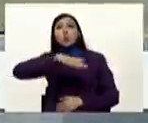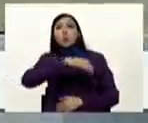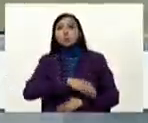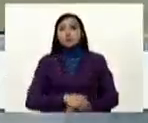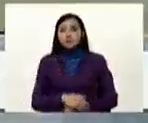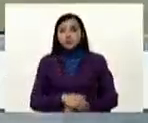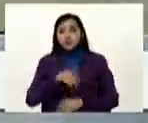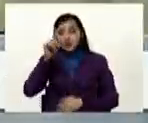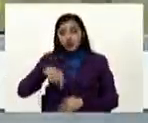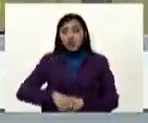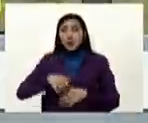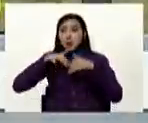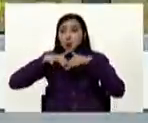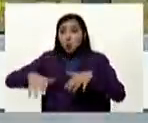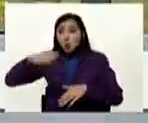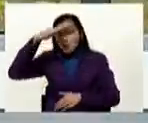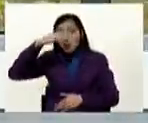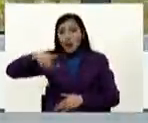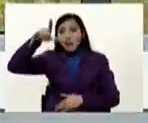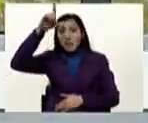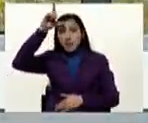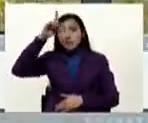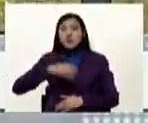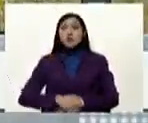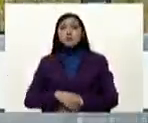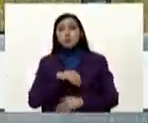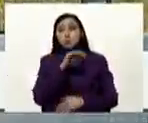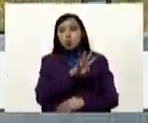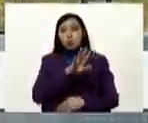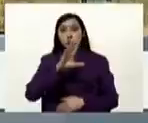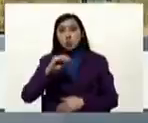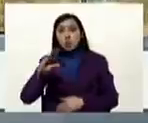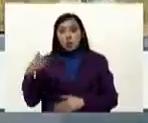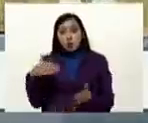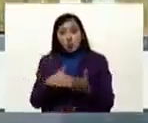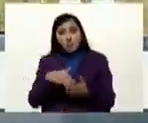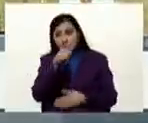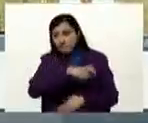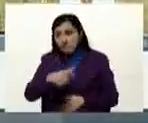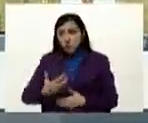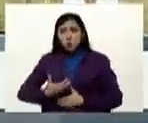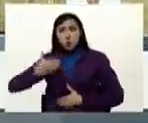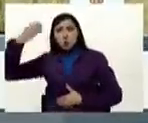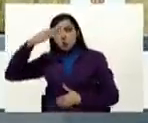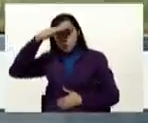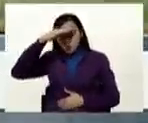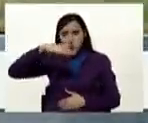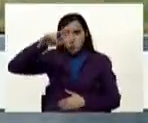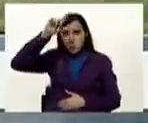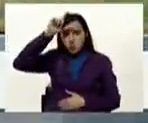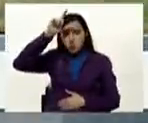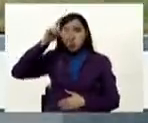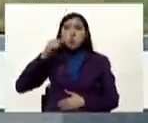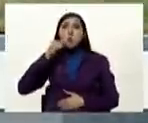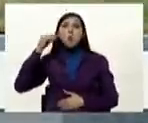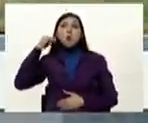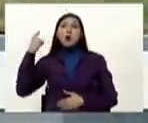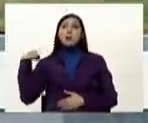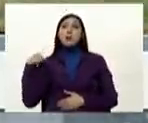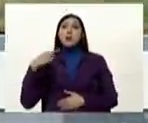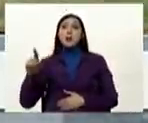para el despliegue de la milicia y los 400.000 hombres armados, milicianos y milicianas que debemos